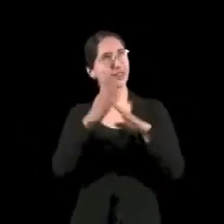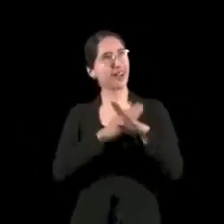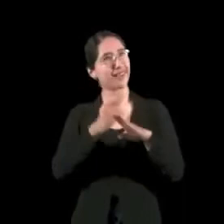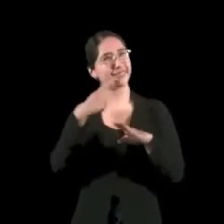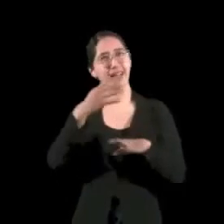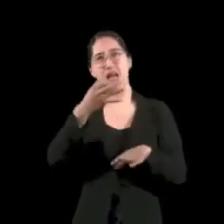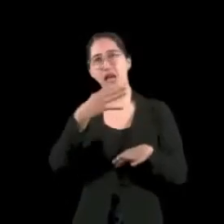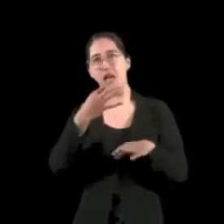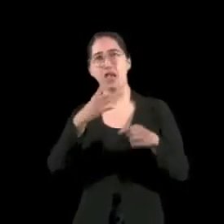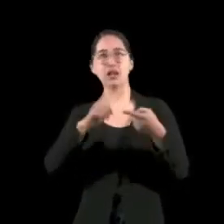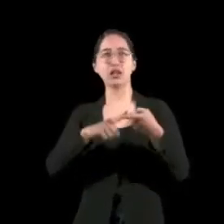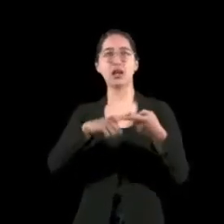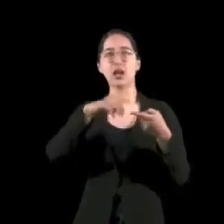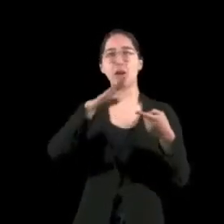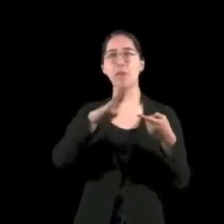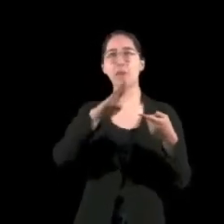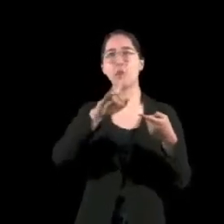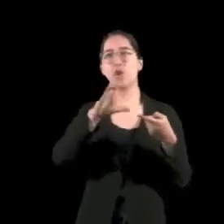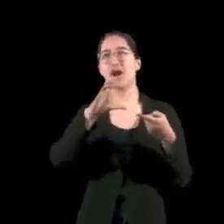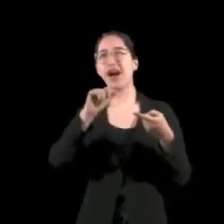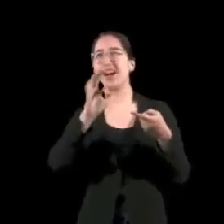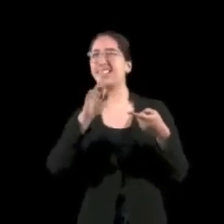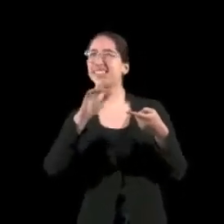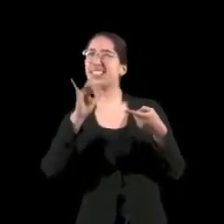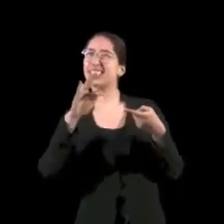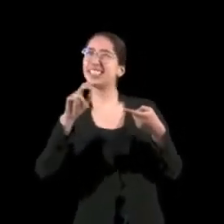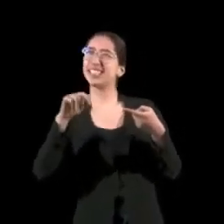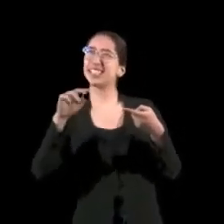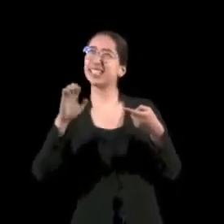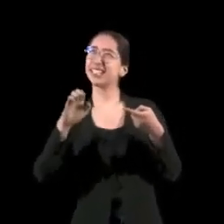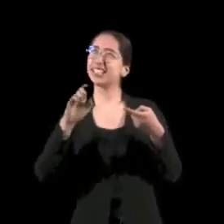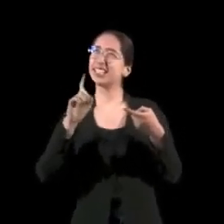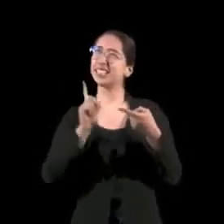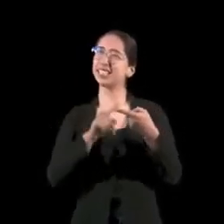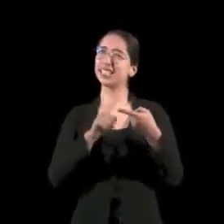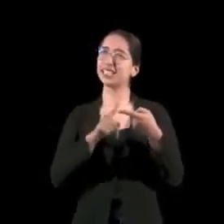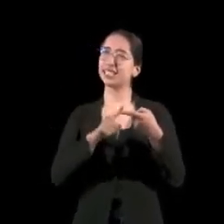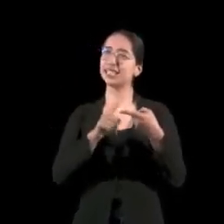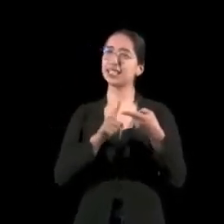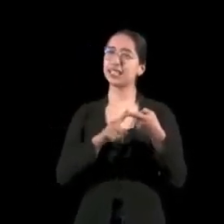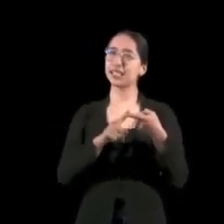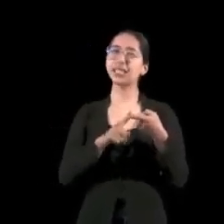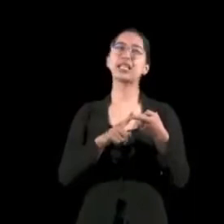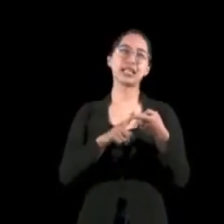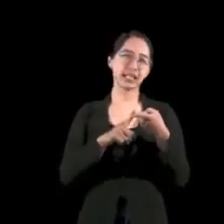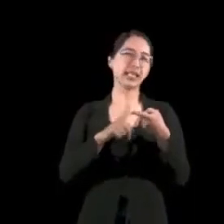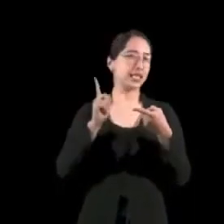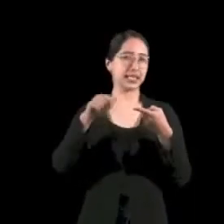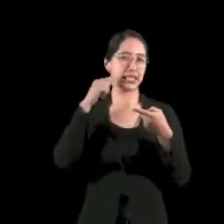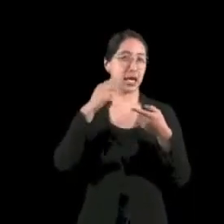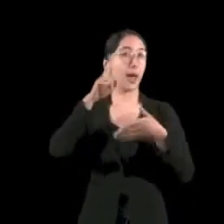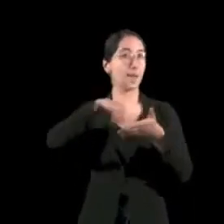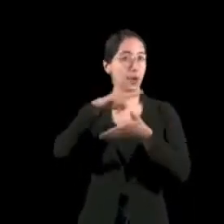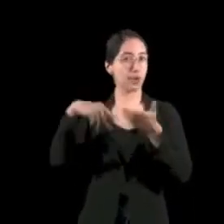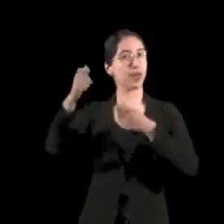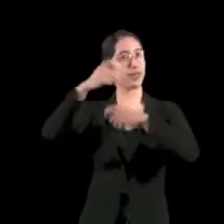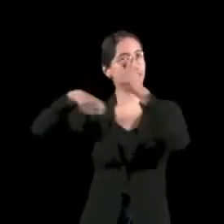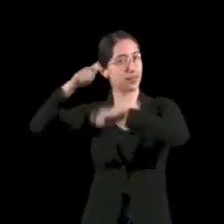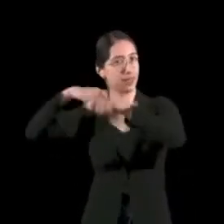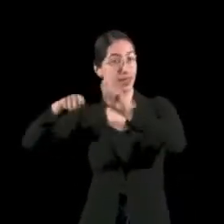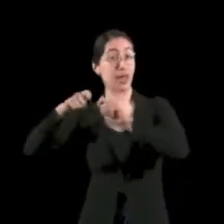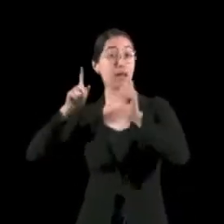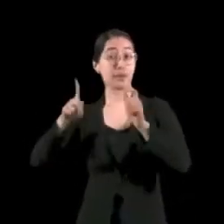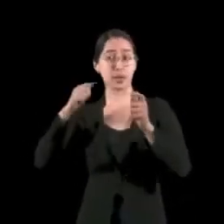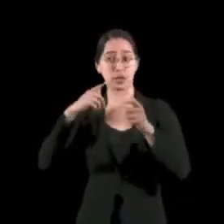el glucantime. En una violación también del derecho internacional, el glucantime impide el ejército que se comercie, y por lo tanto para conseguirlo